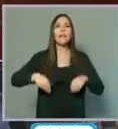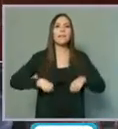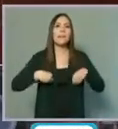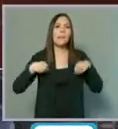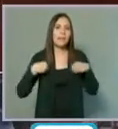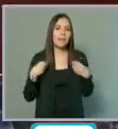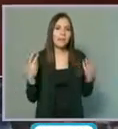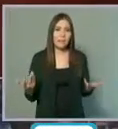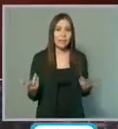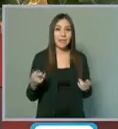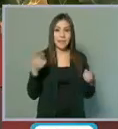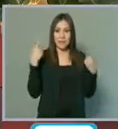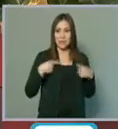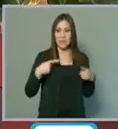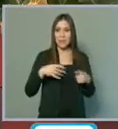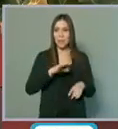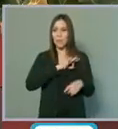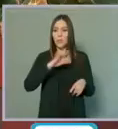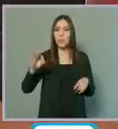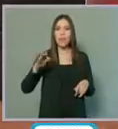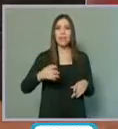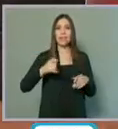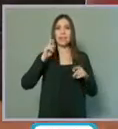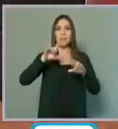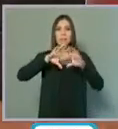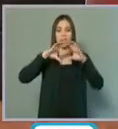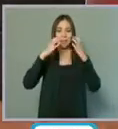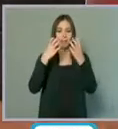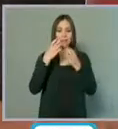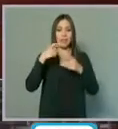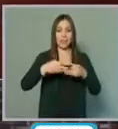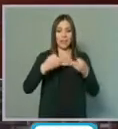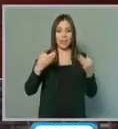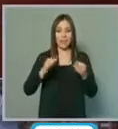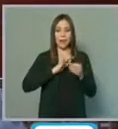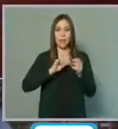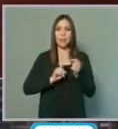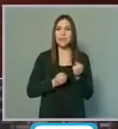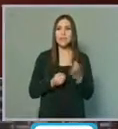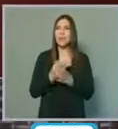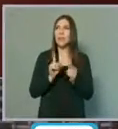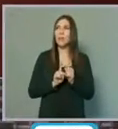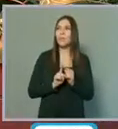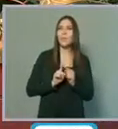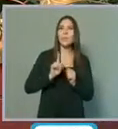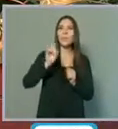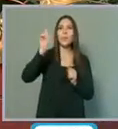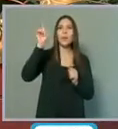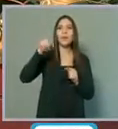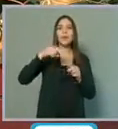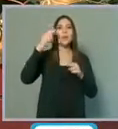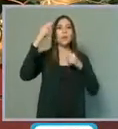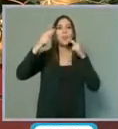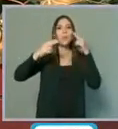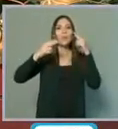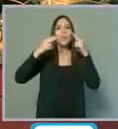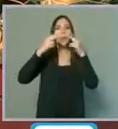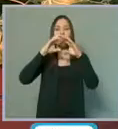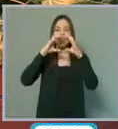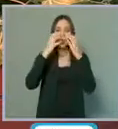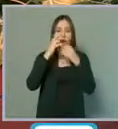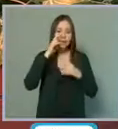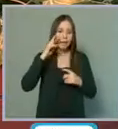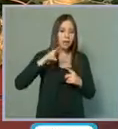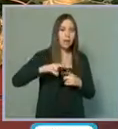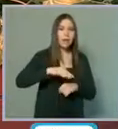de viajar al espacio y entonces pareciera que el universo se vuelve más pequeño. Es Ojo. como retar un poco también a todas estas